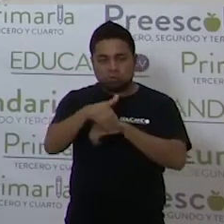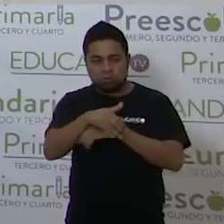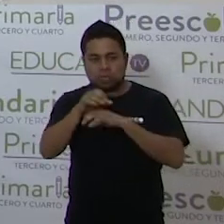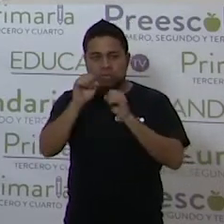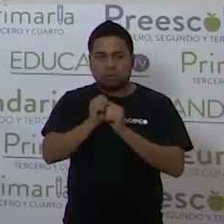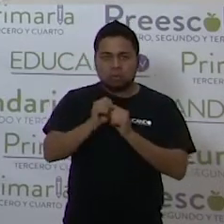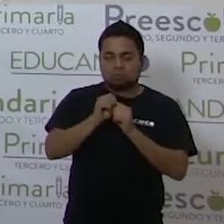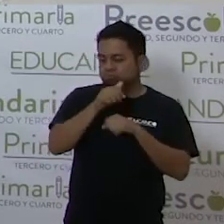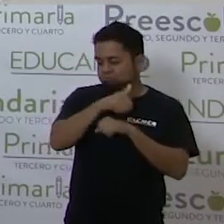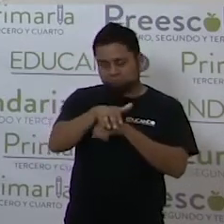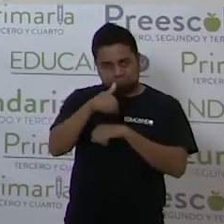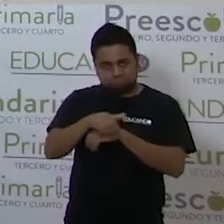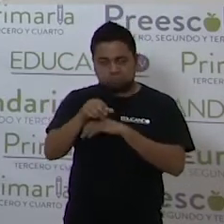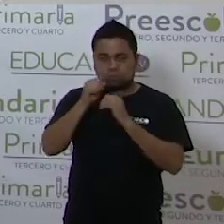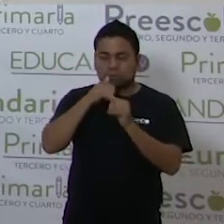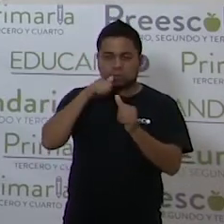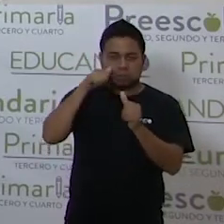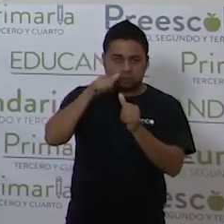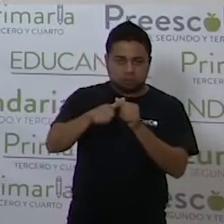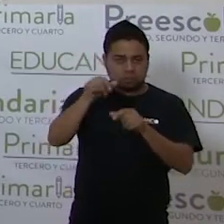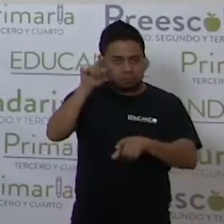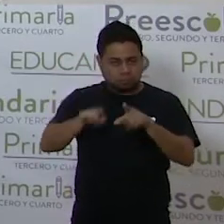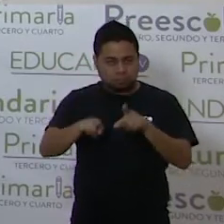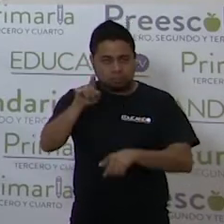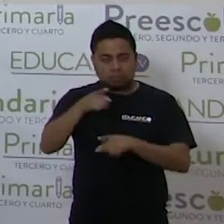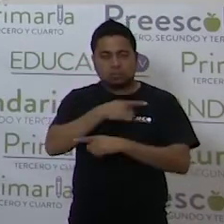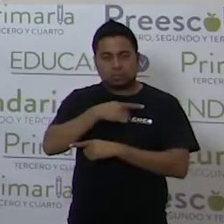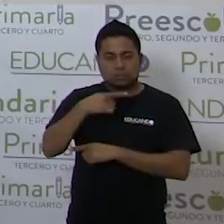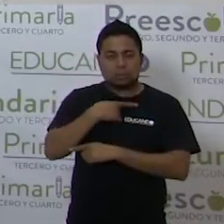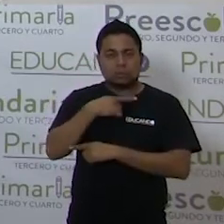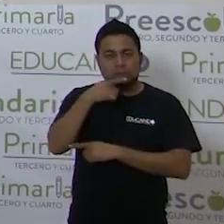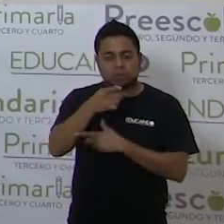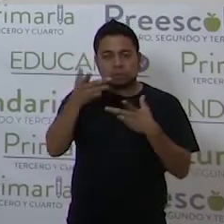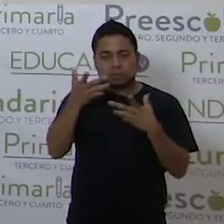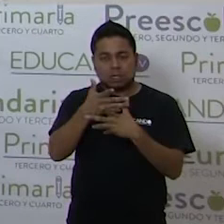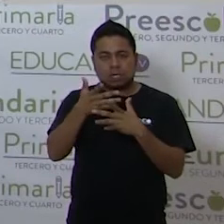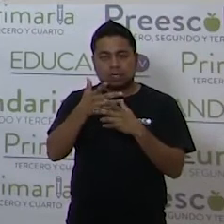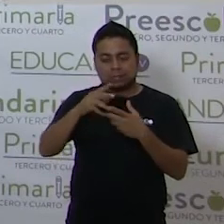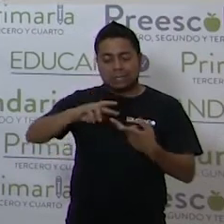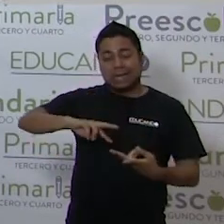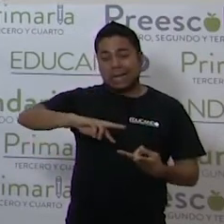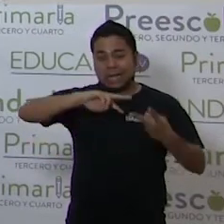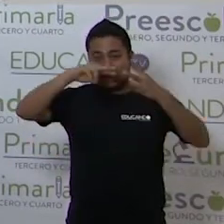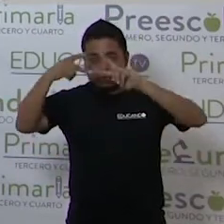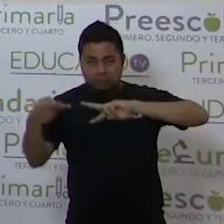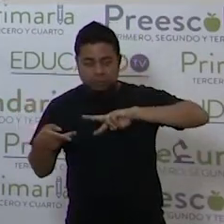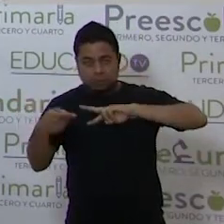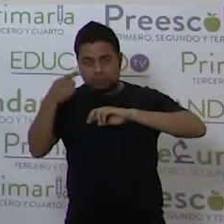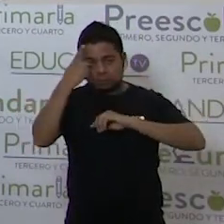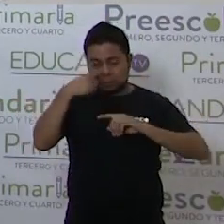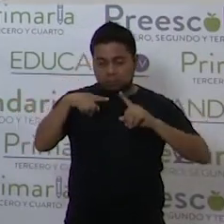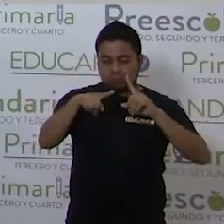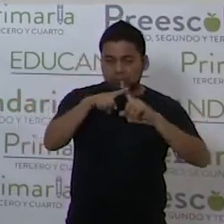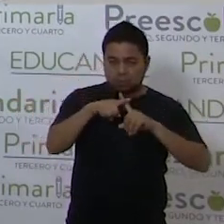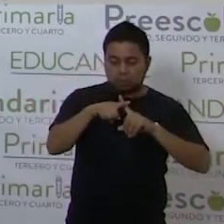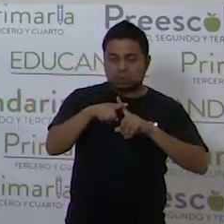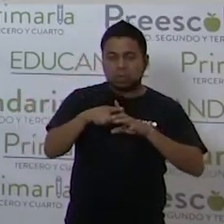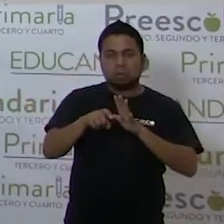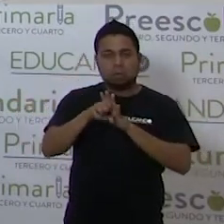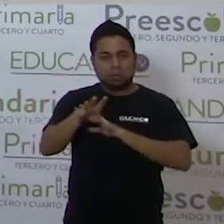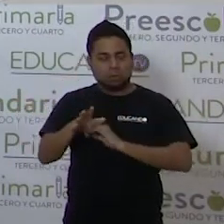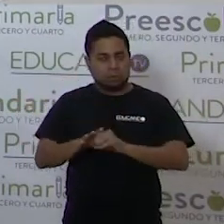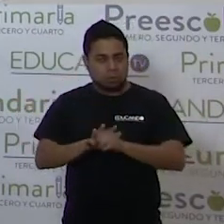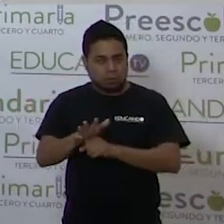una cifra o una letra tenemos que realizar la operación contraria a la multiplicación en este caso